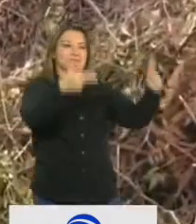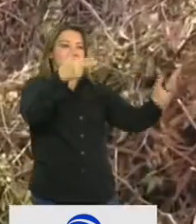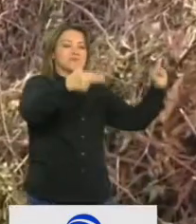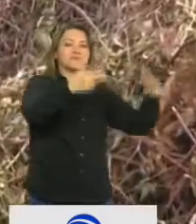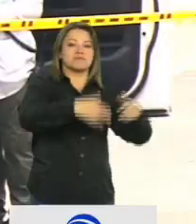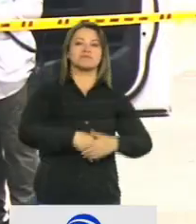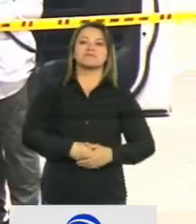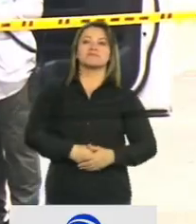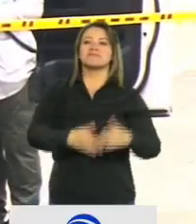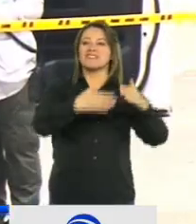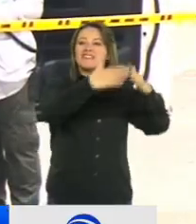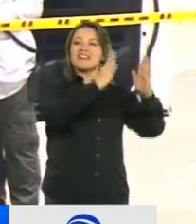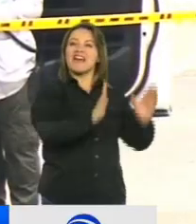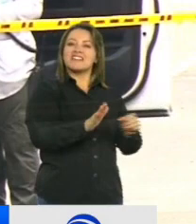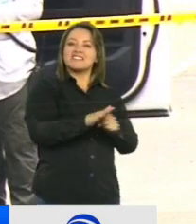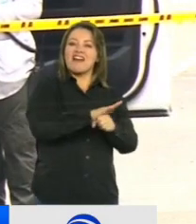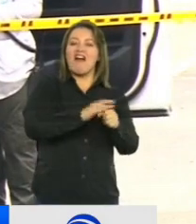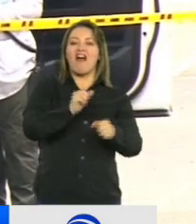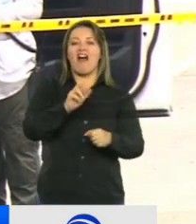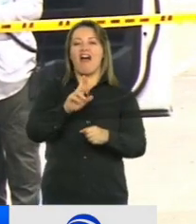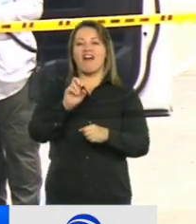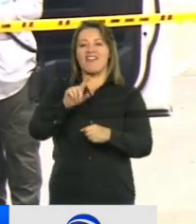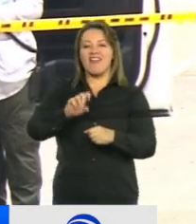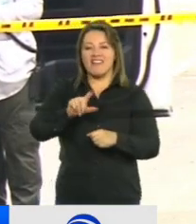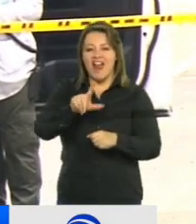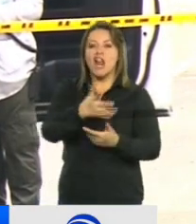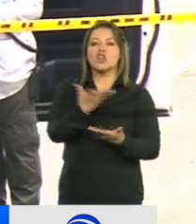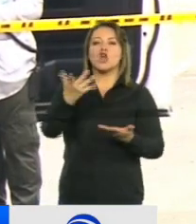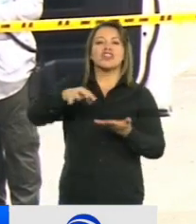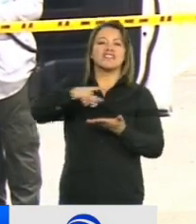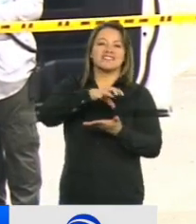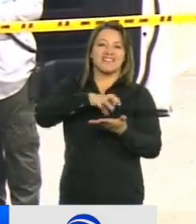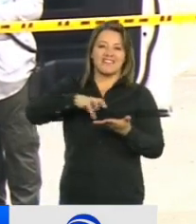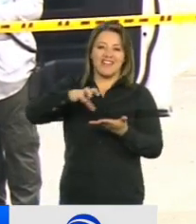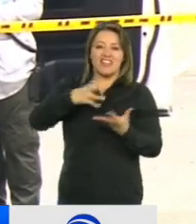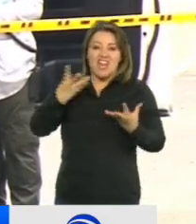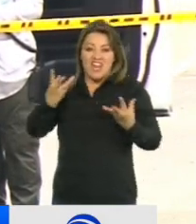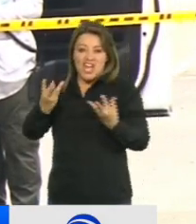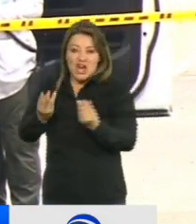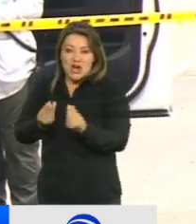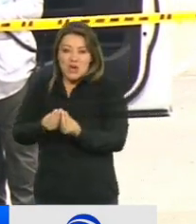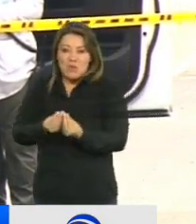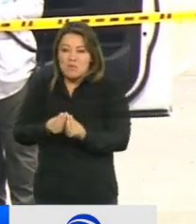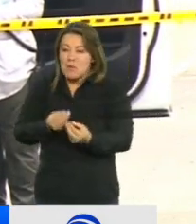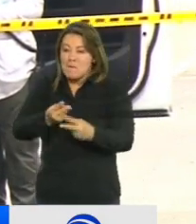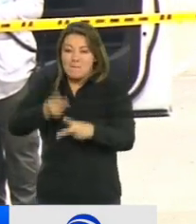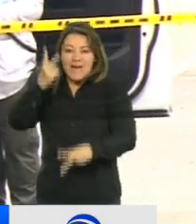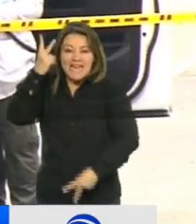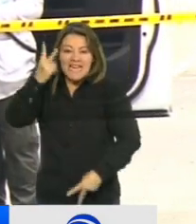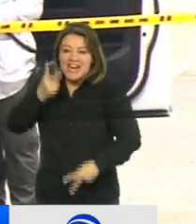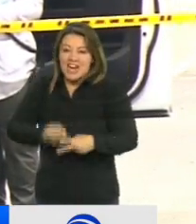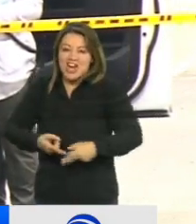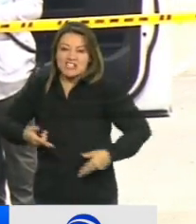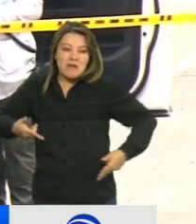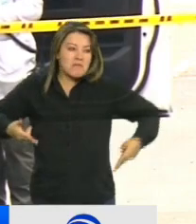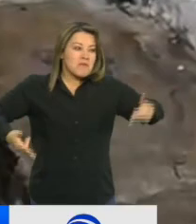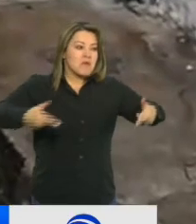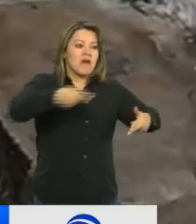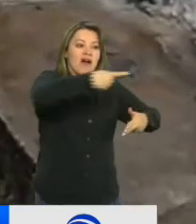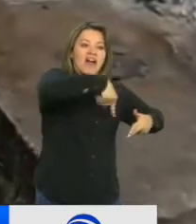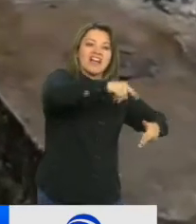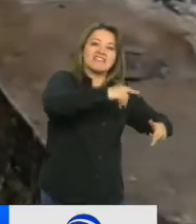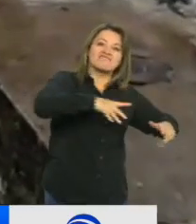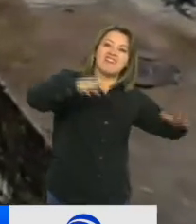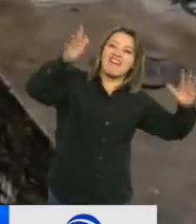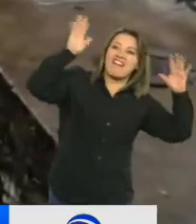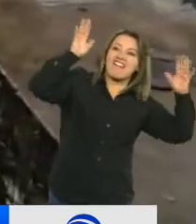Hasta una vivienda del barrio Arenal del municipio de Puerto Wilches en Santander llegó un grupo de sicarios que sin mediar palabra interrumpieron una celebración del